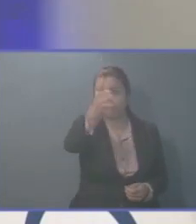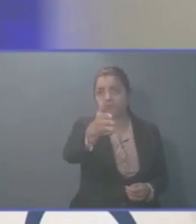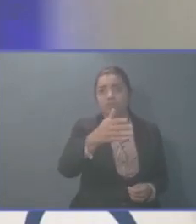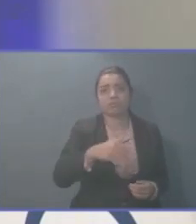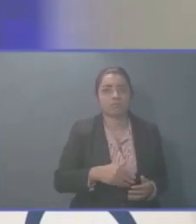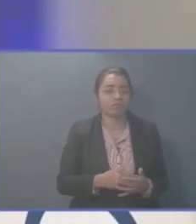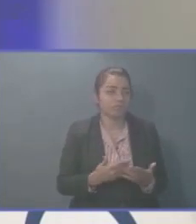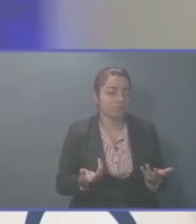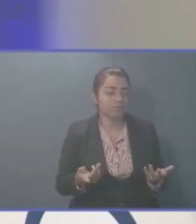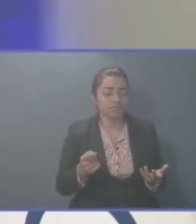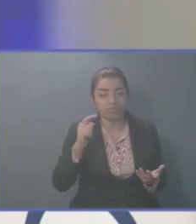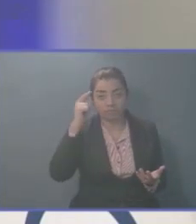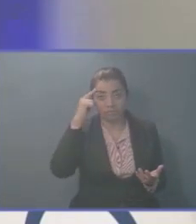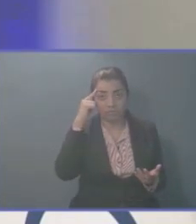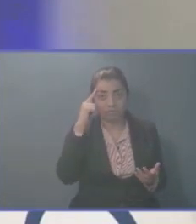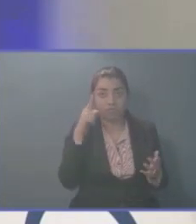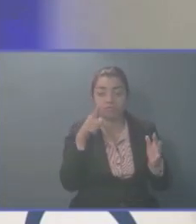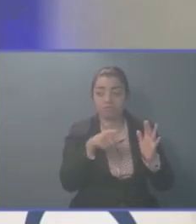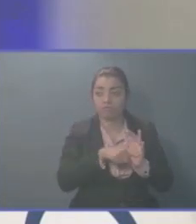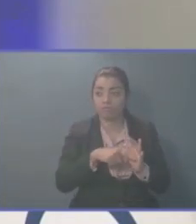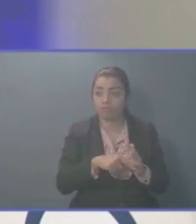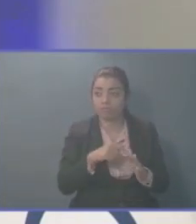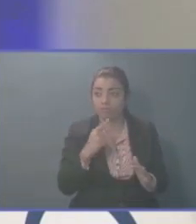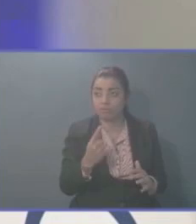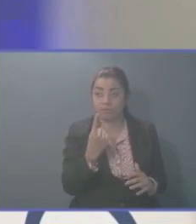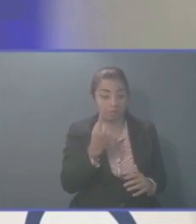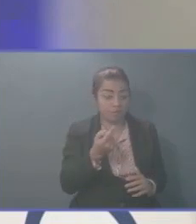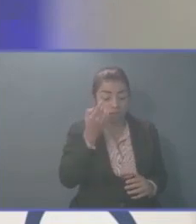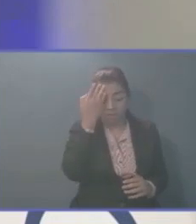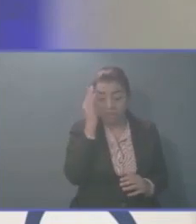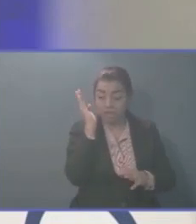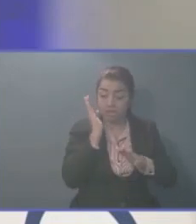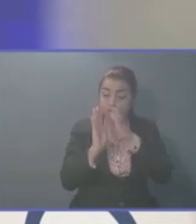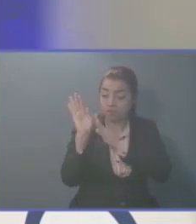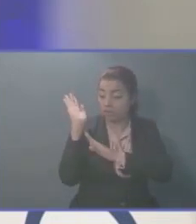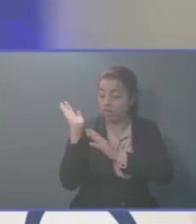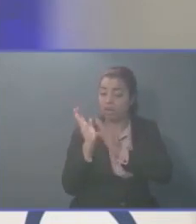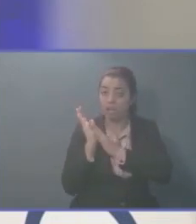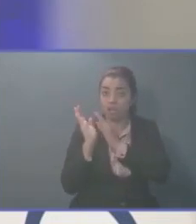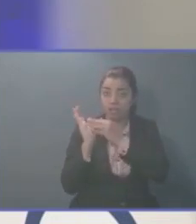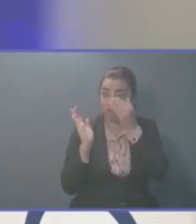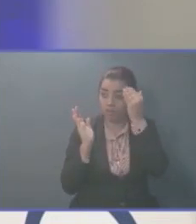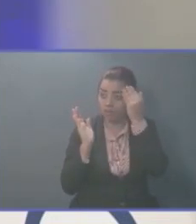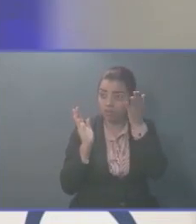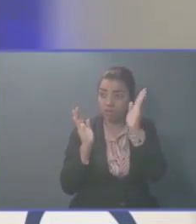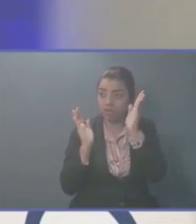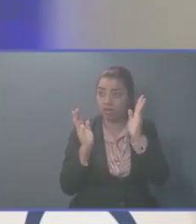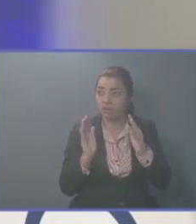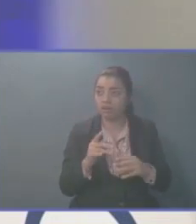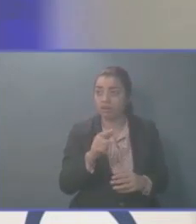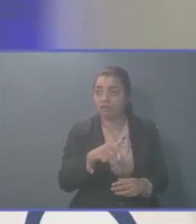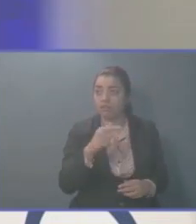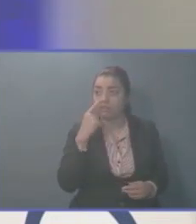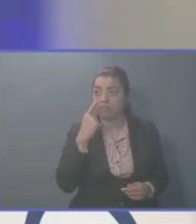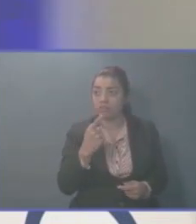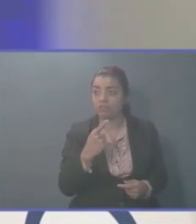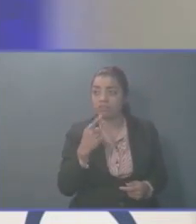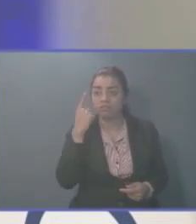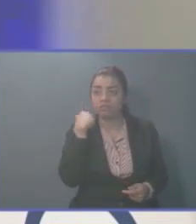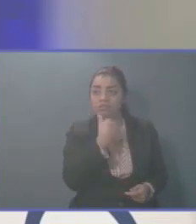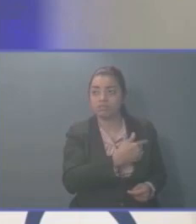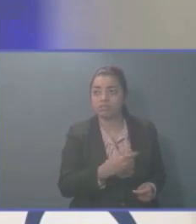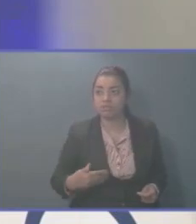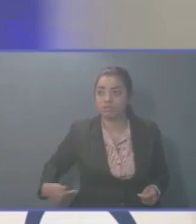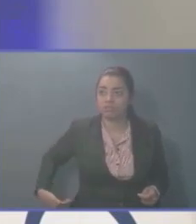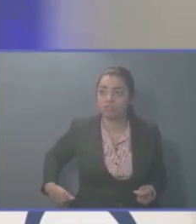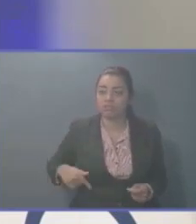aunque suena trillado, ¿verdad?, pero se dice, quien no conoce su historia está condenado a repetirla. Incluso ha andado circulando un video donde el mismo presidente de